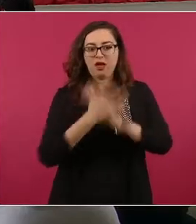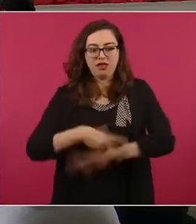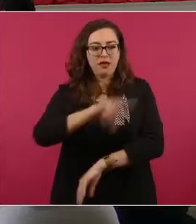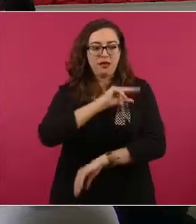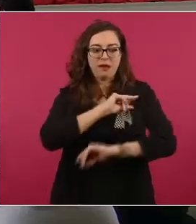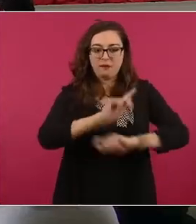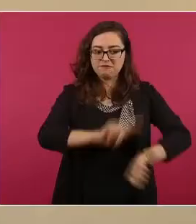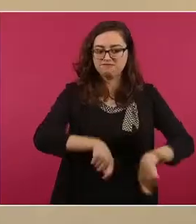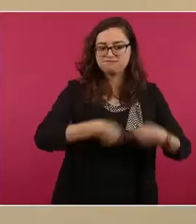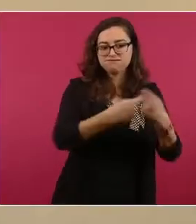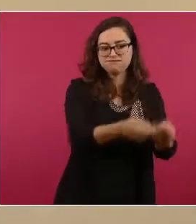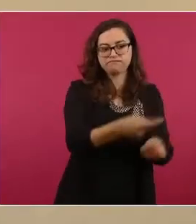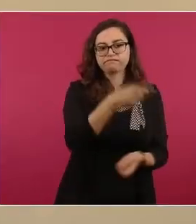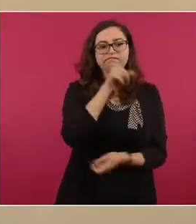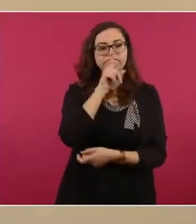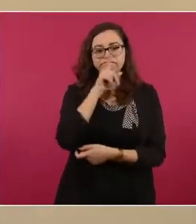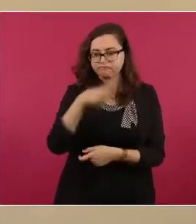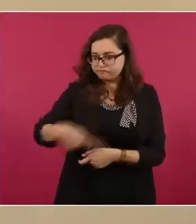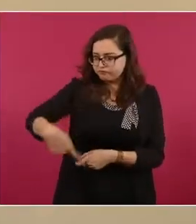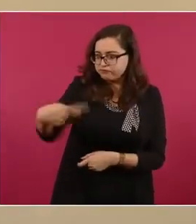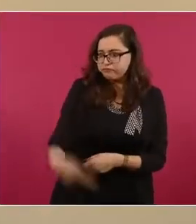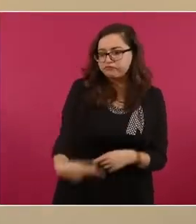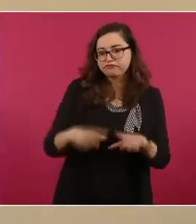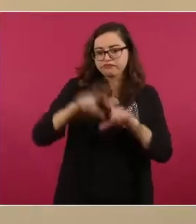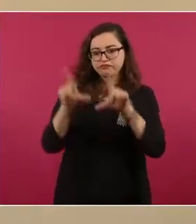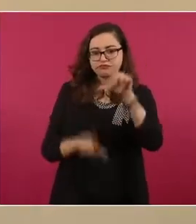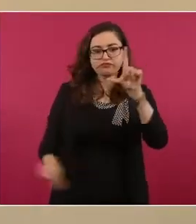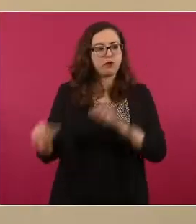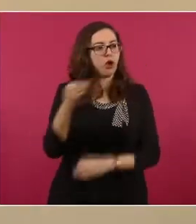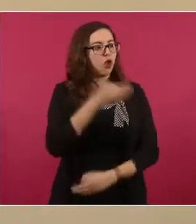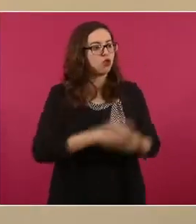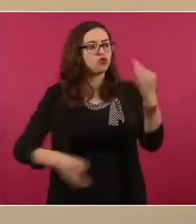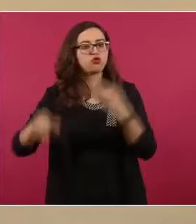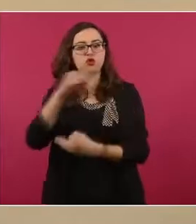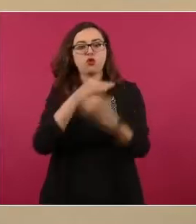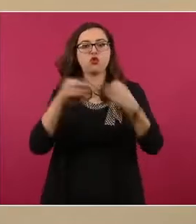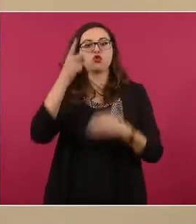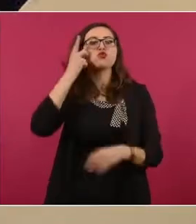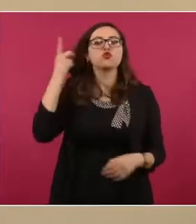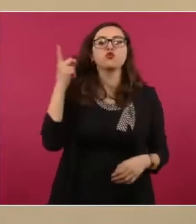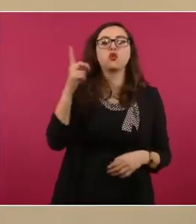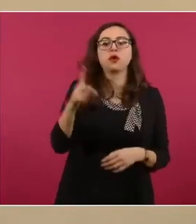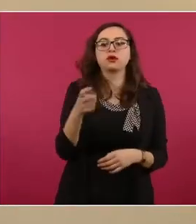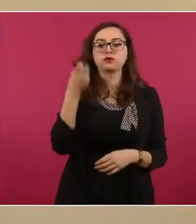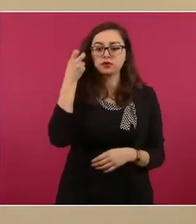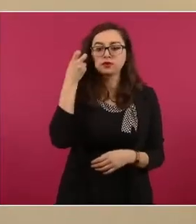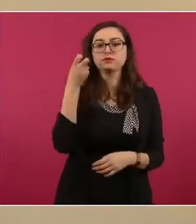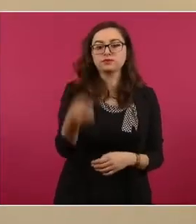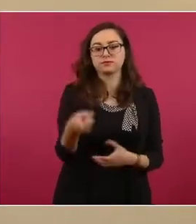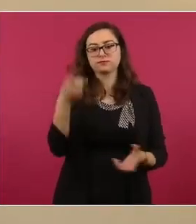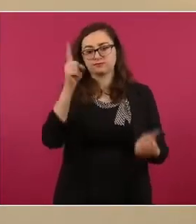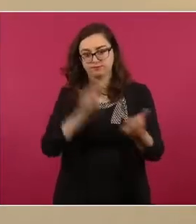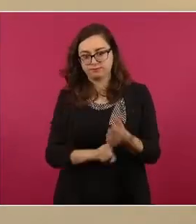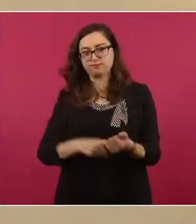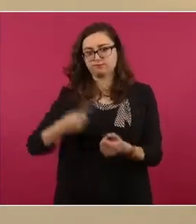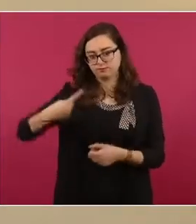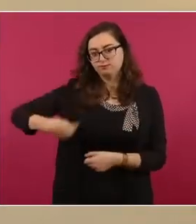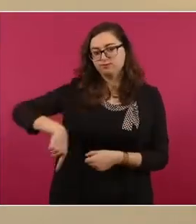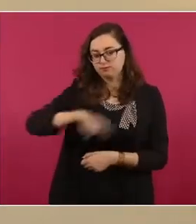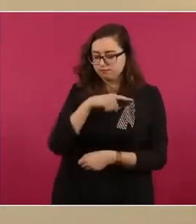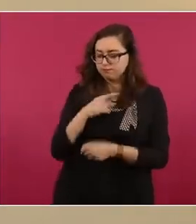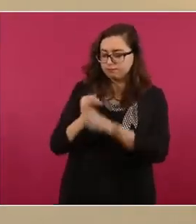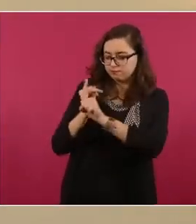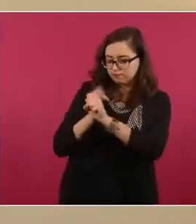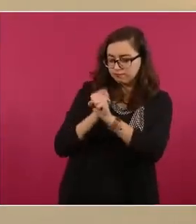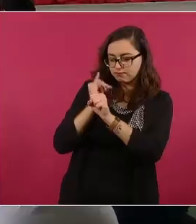los principios del trabajo que estamos llevando a cabo de CONACYT, de ciencia a favor de